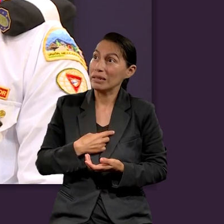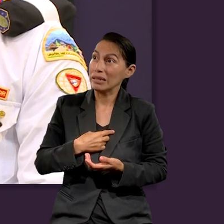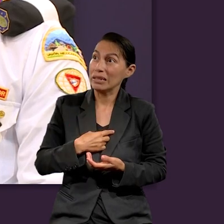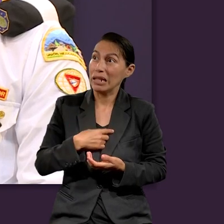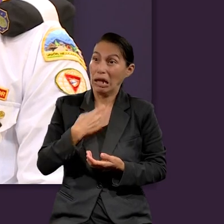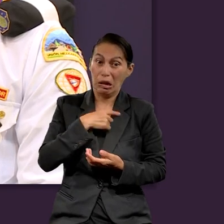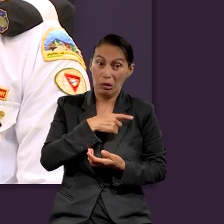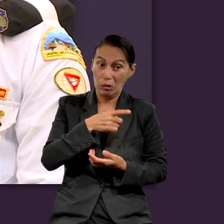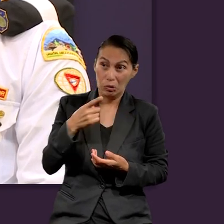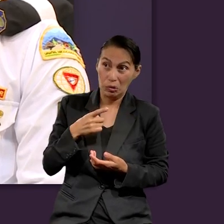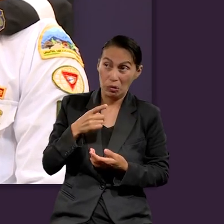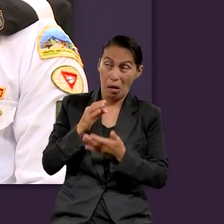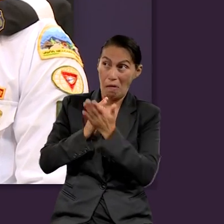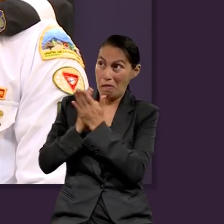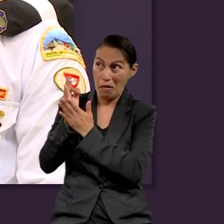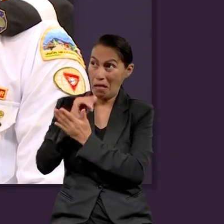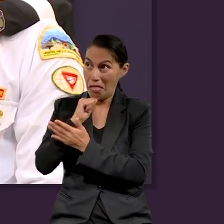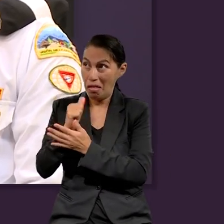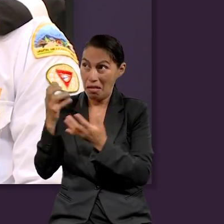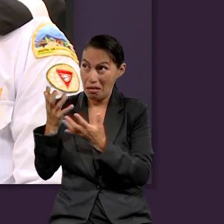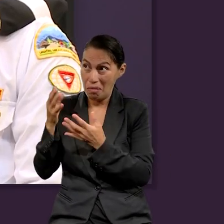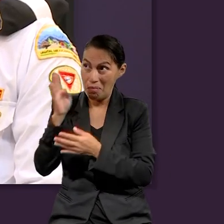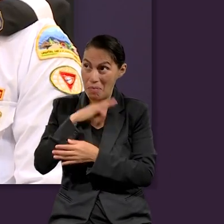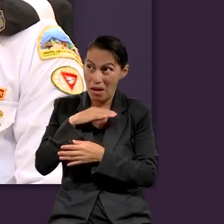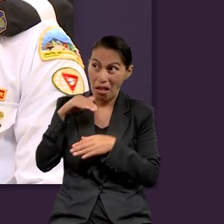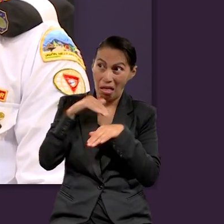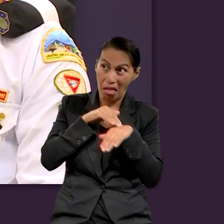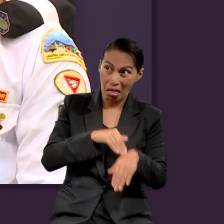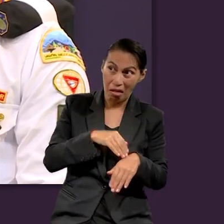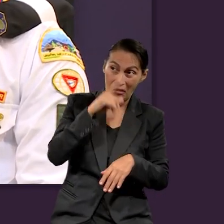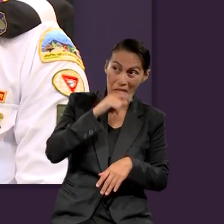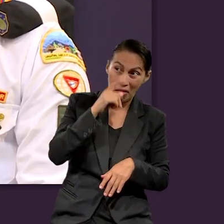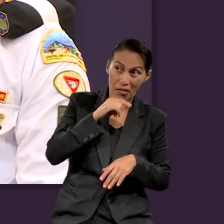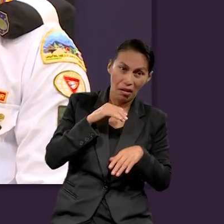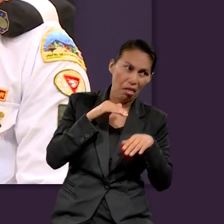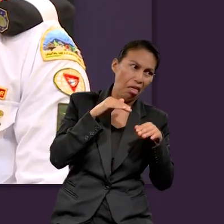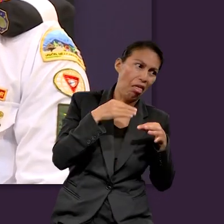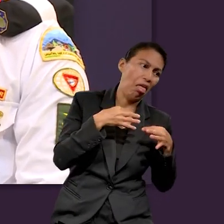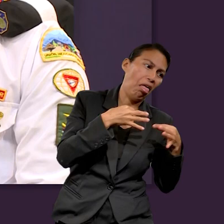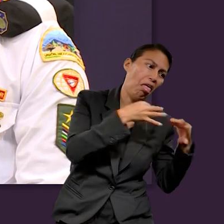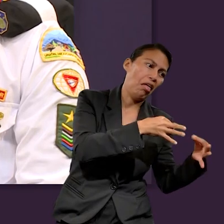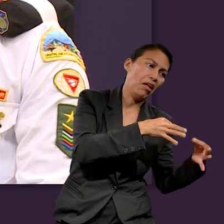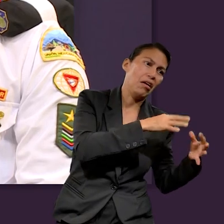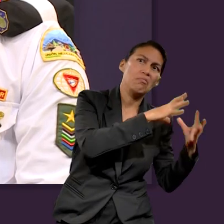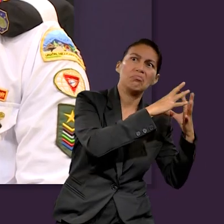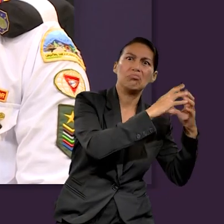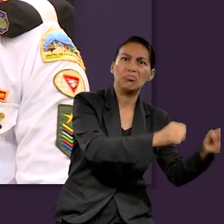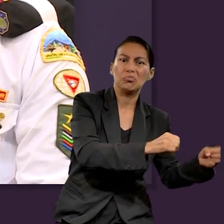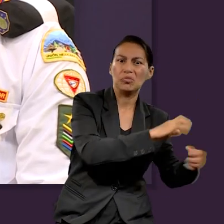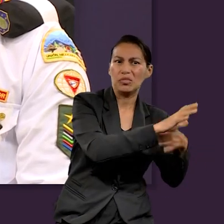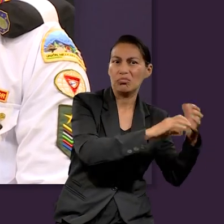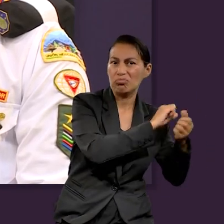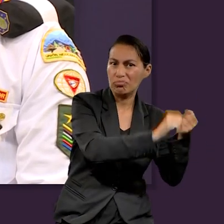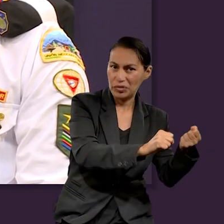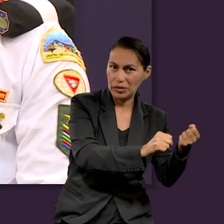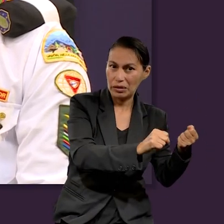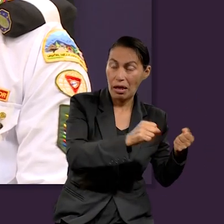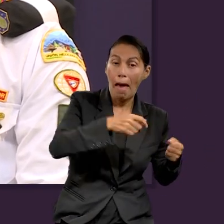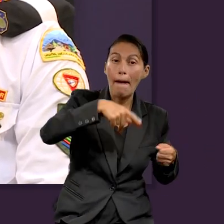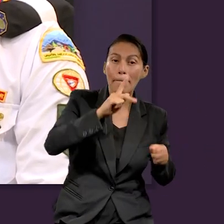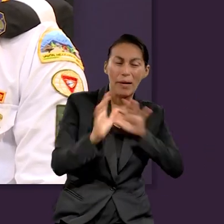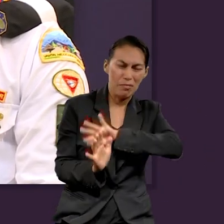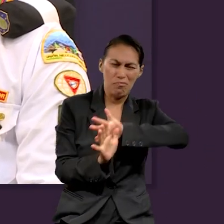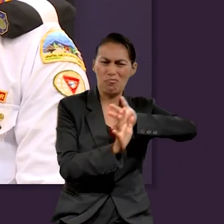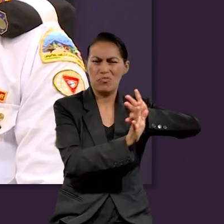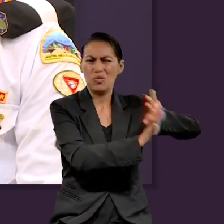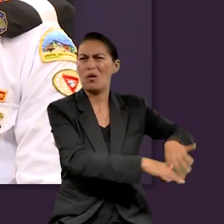muestra las consecuencias y lo que viene para el mundo por lo que está pasando ahora en todos estos días sin embargo si tú tienes fe en Cristo Jesús puede ser